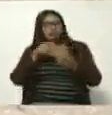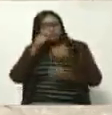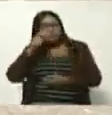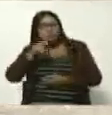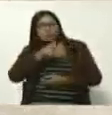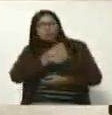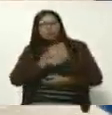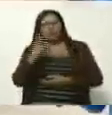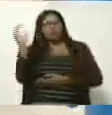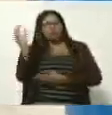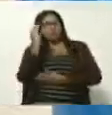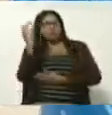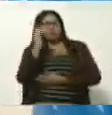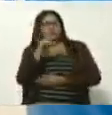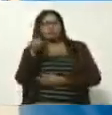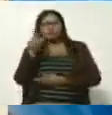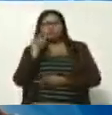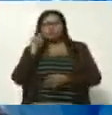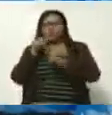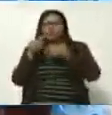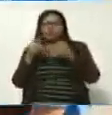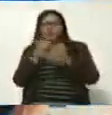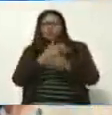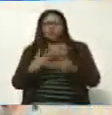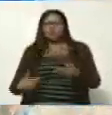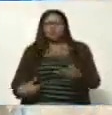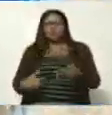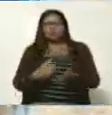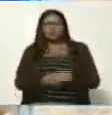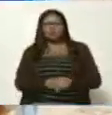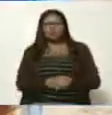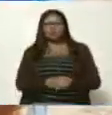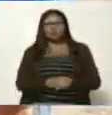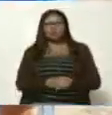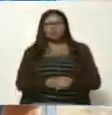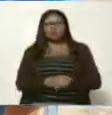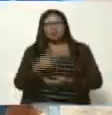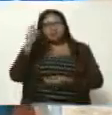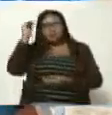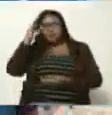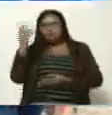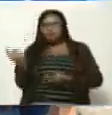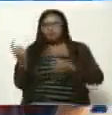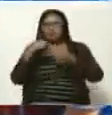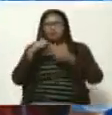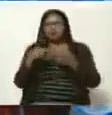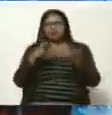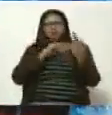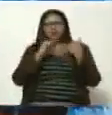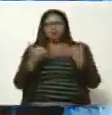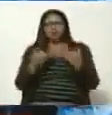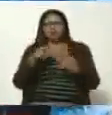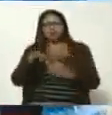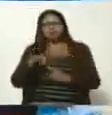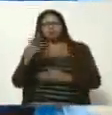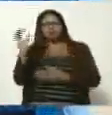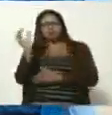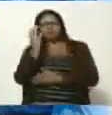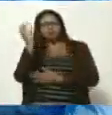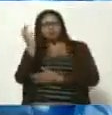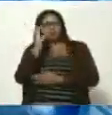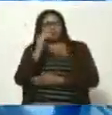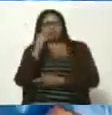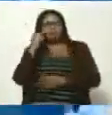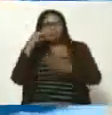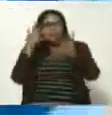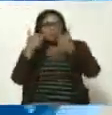colombiano. Usted ha sido designado por el presidente Gustavo Petro como delegado y representante del Estado colombiano ante